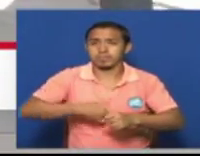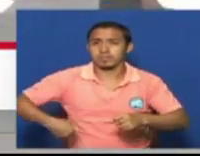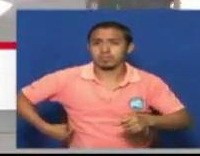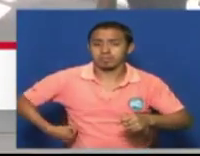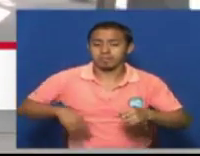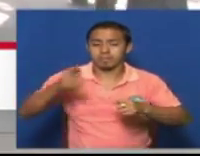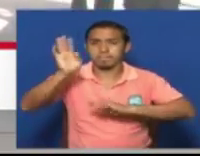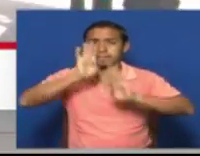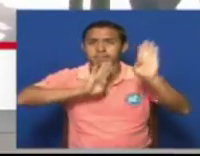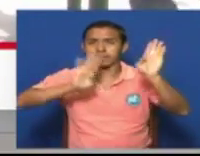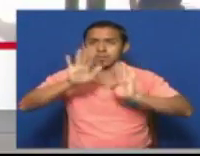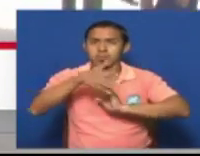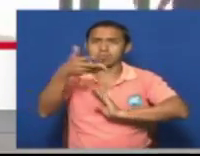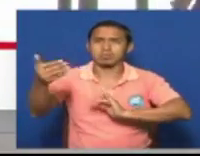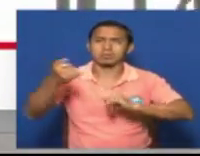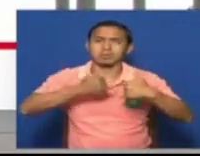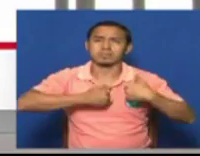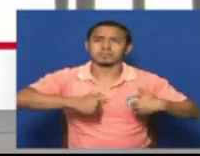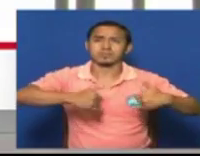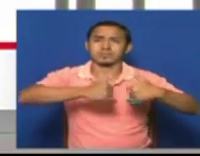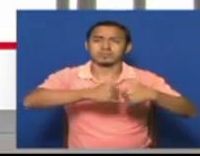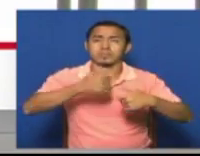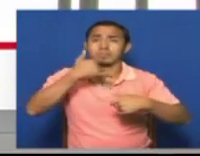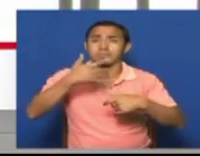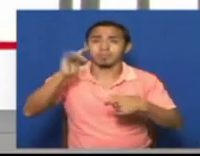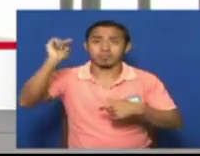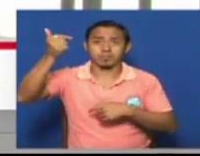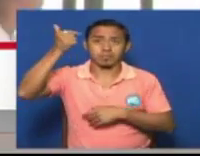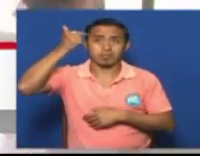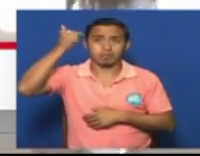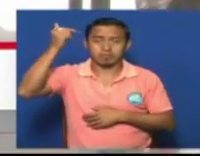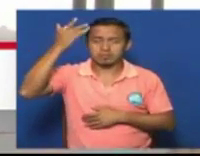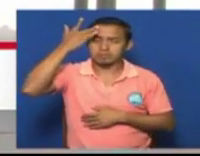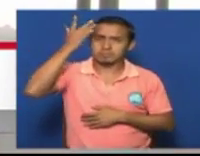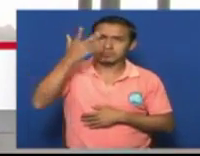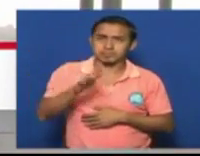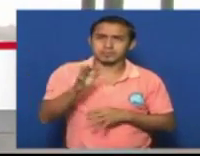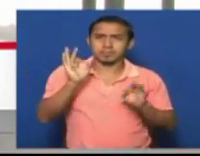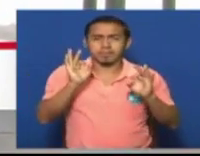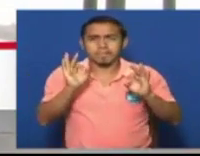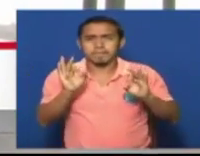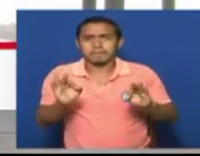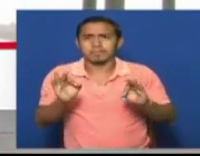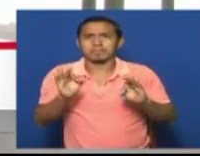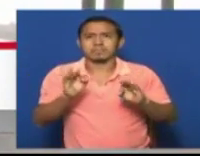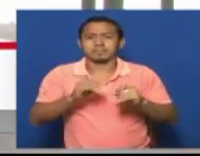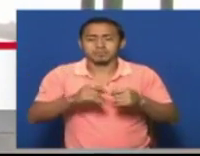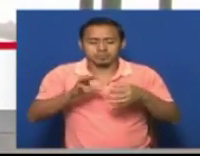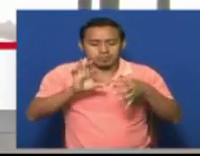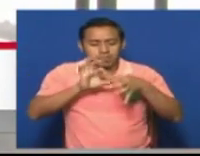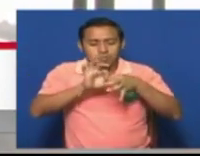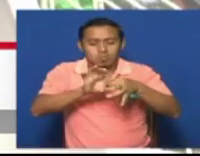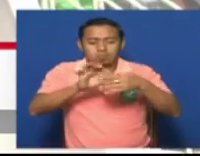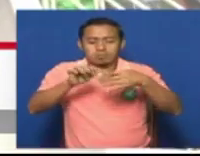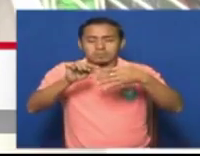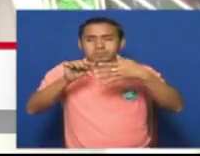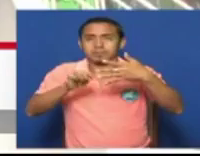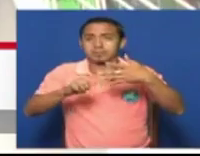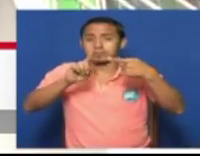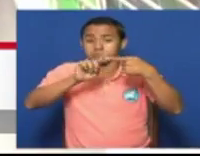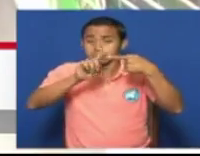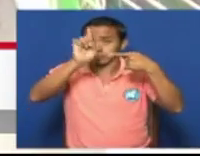resto de instituciones porque el gobierno funciona con una lógica sinérgica con una lógica sistémica hay una